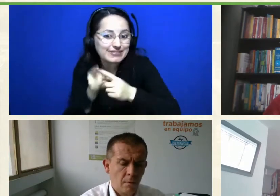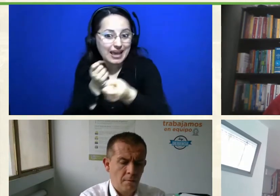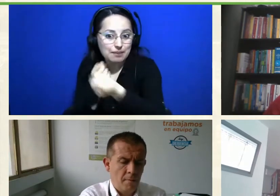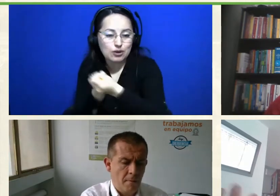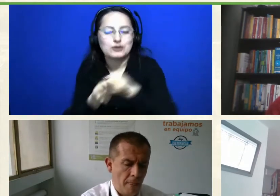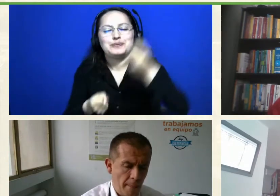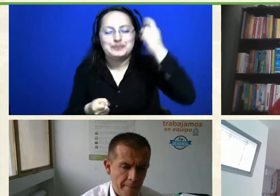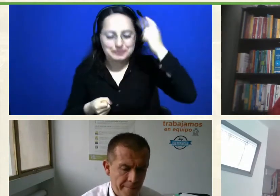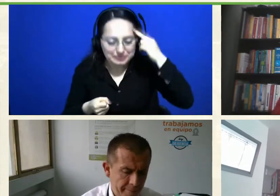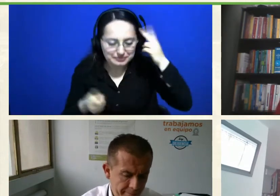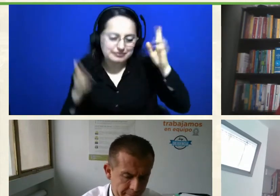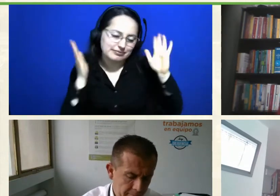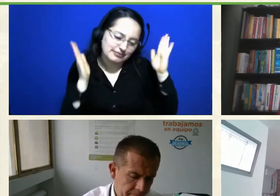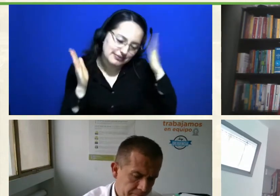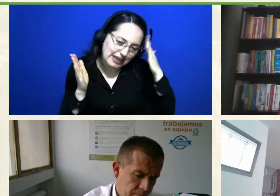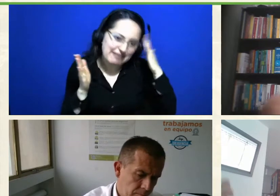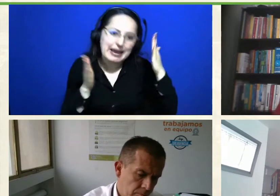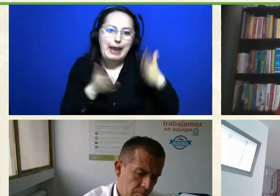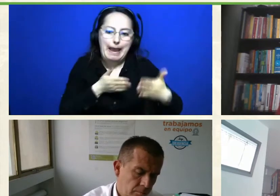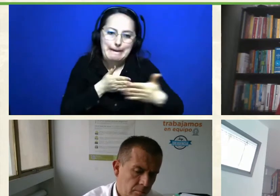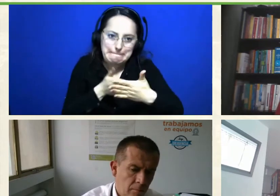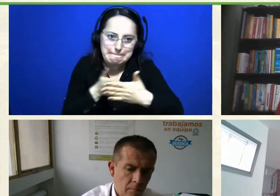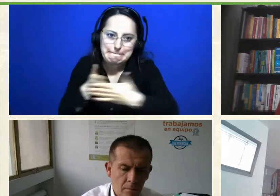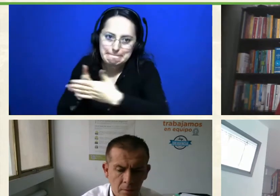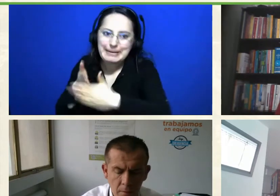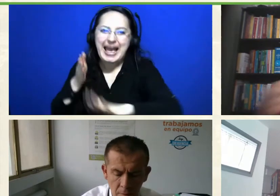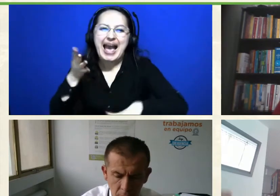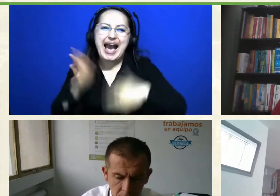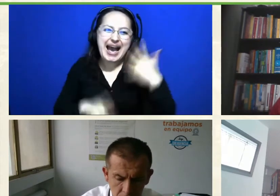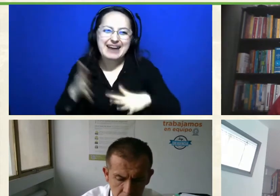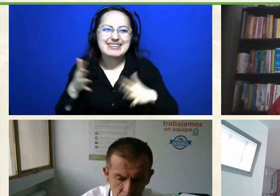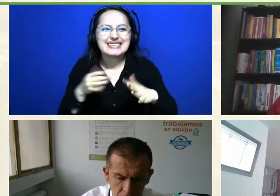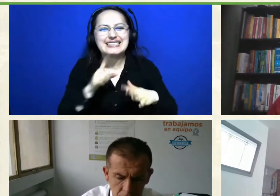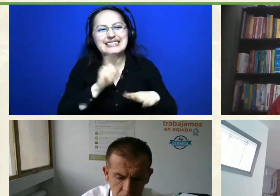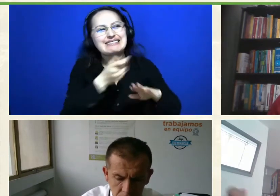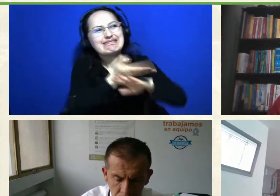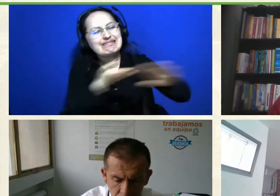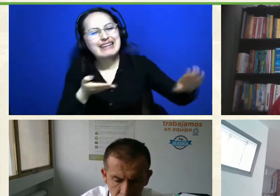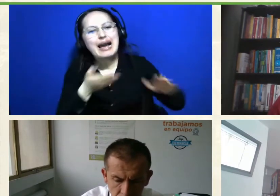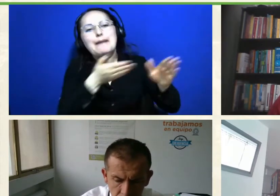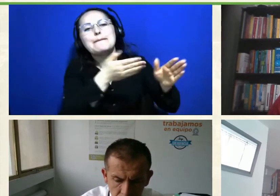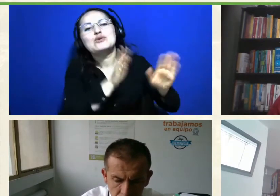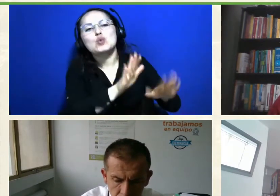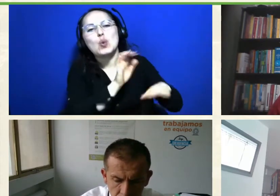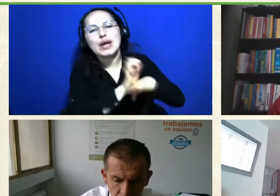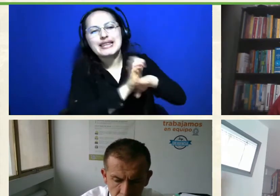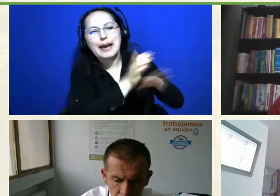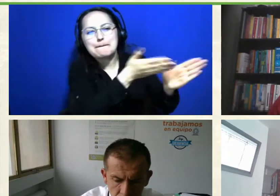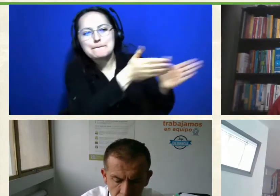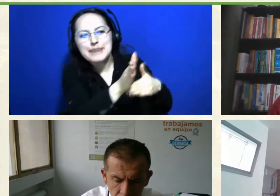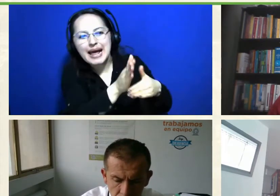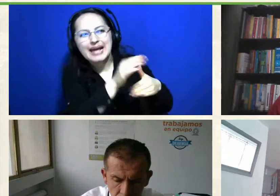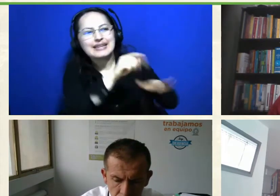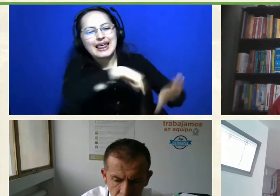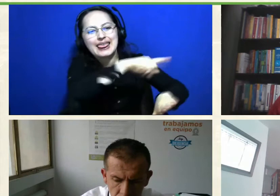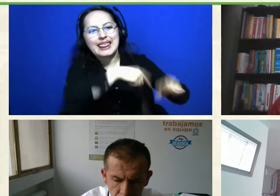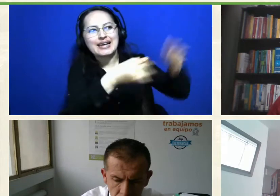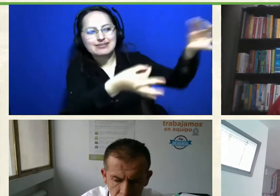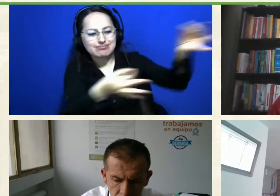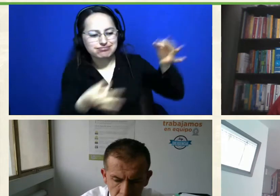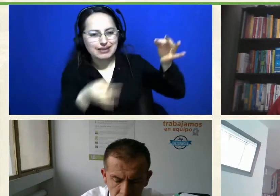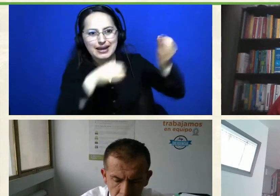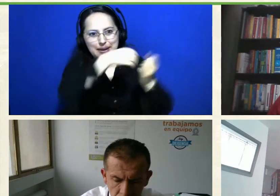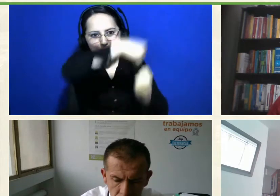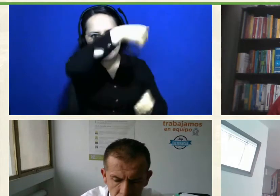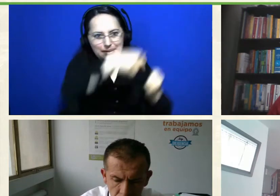tenemos algunos impedimentos cuando necesitamos pedir filtros a planeación, al DADEP, que se demoran un poco más porque se sale de